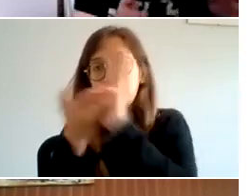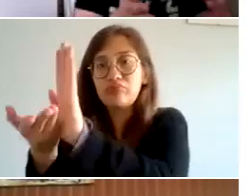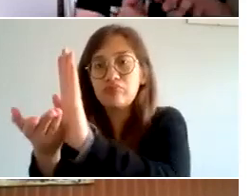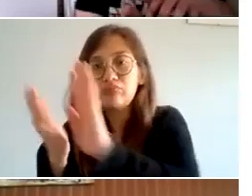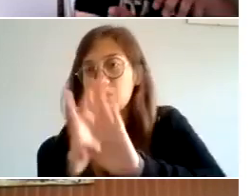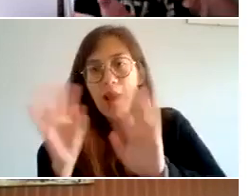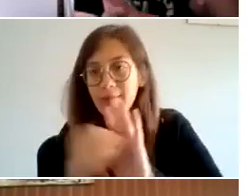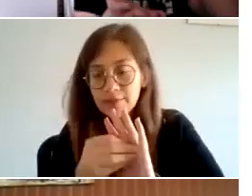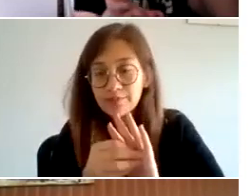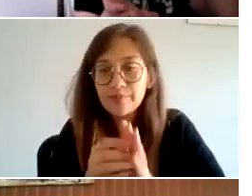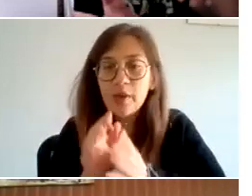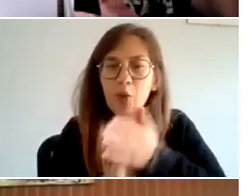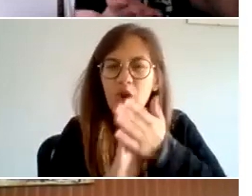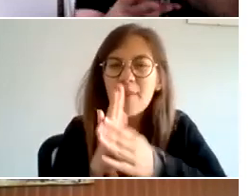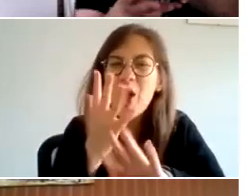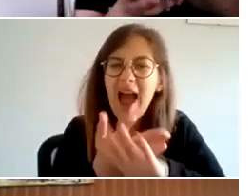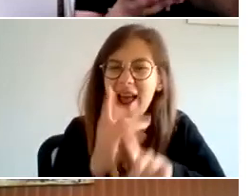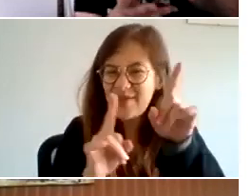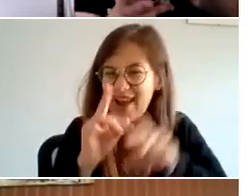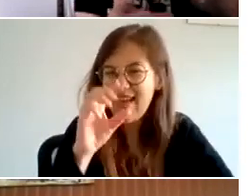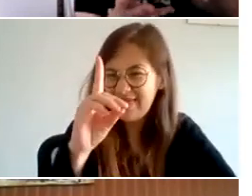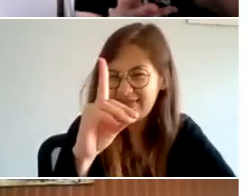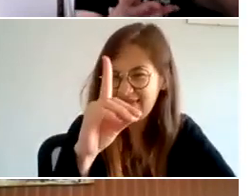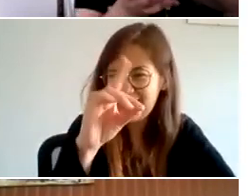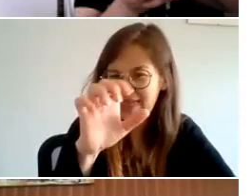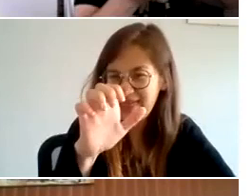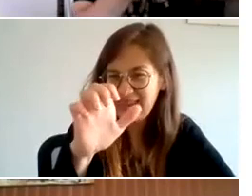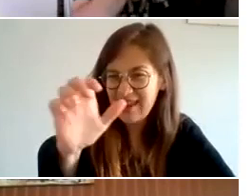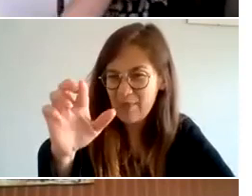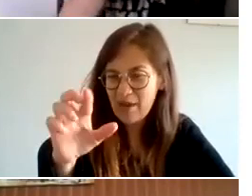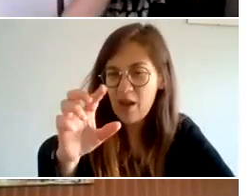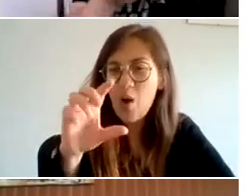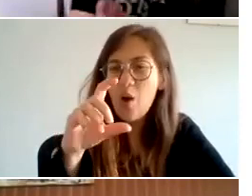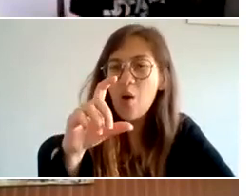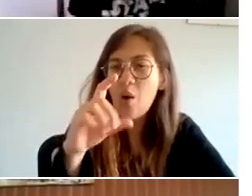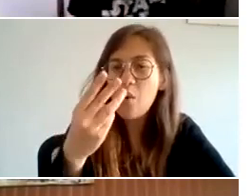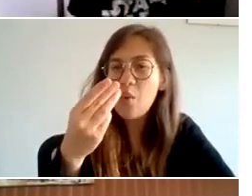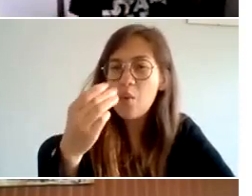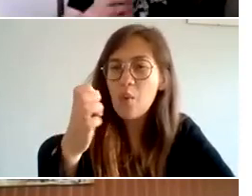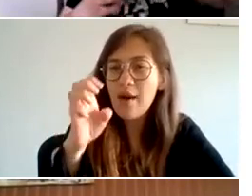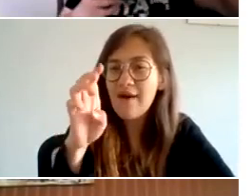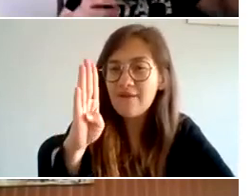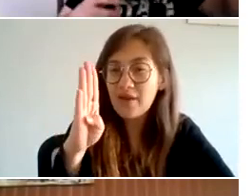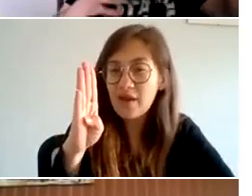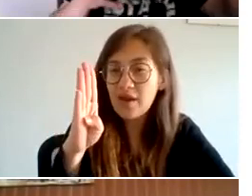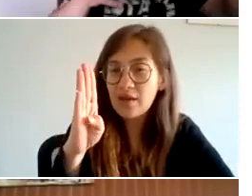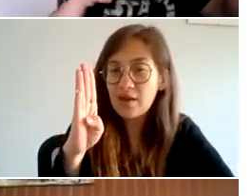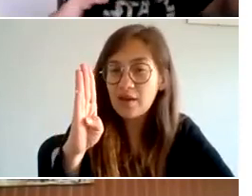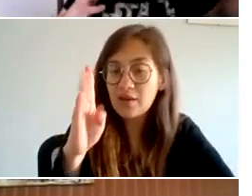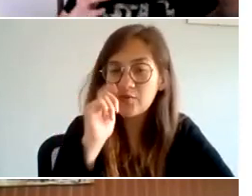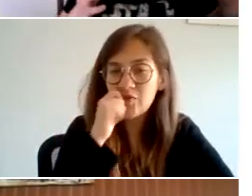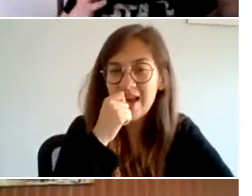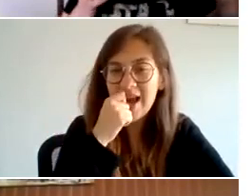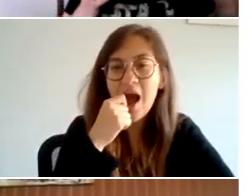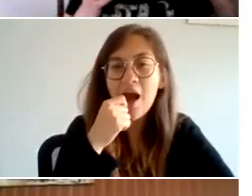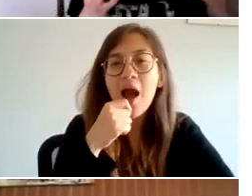justamente todo lo que estos buscadores no pueden indexar, se le conoce hacia abajo como Deep Web, porque es